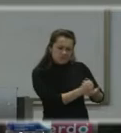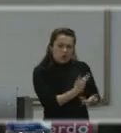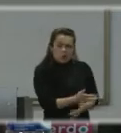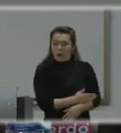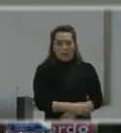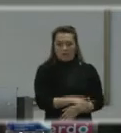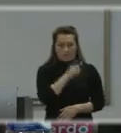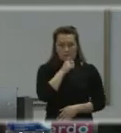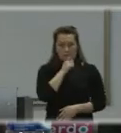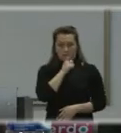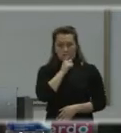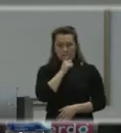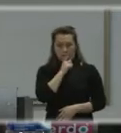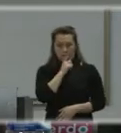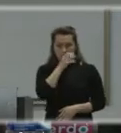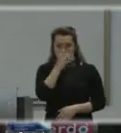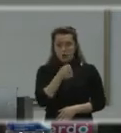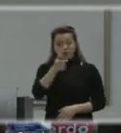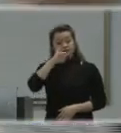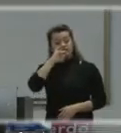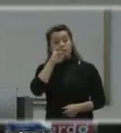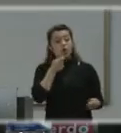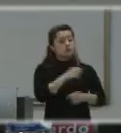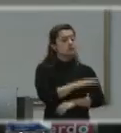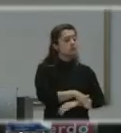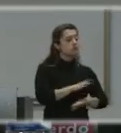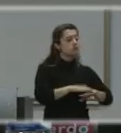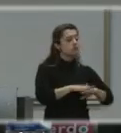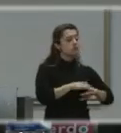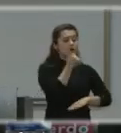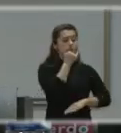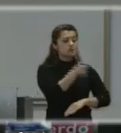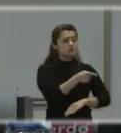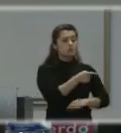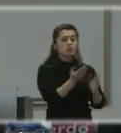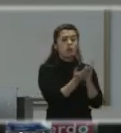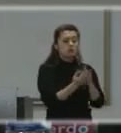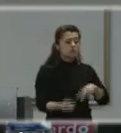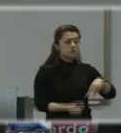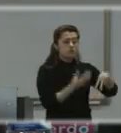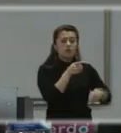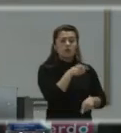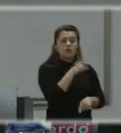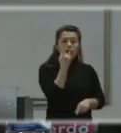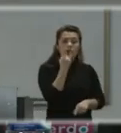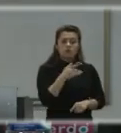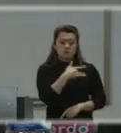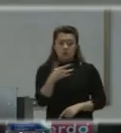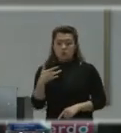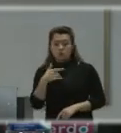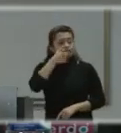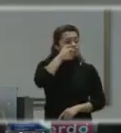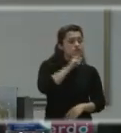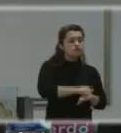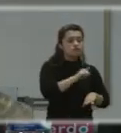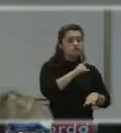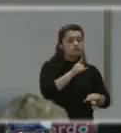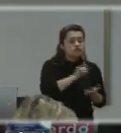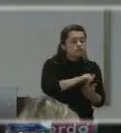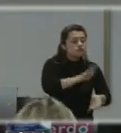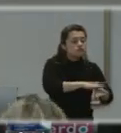y por lo tanto, digamos, no hay un control ni de educación, ni del sector de educación, ni del sector de salud sobre lo que ocurre en